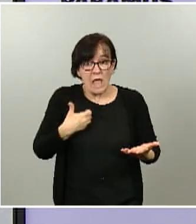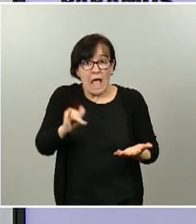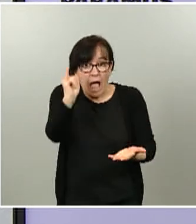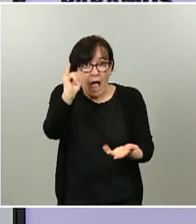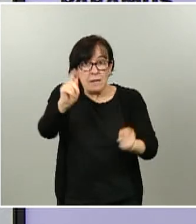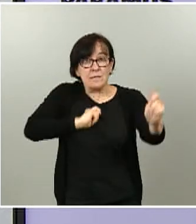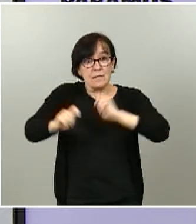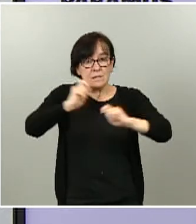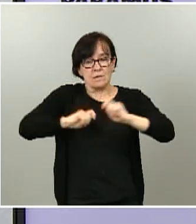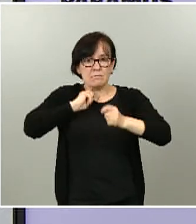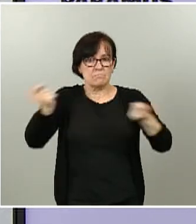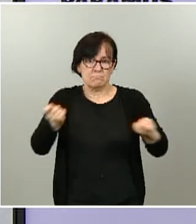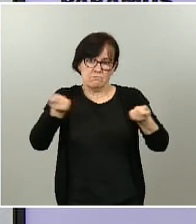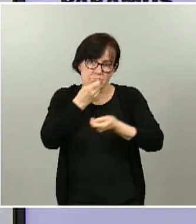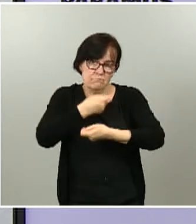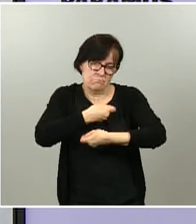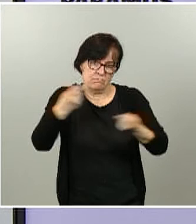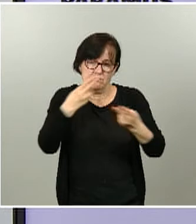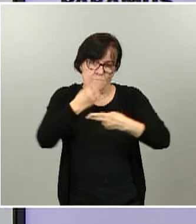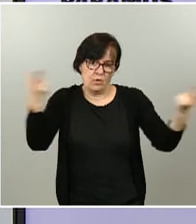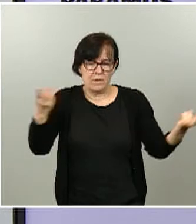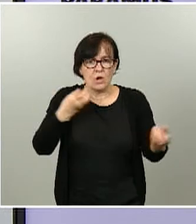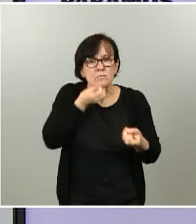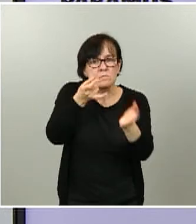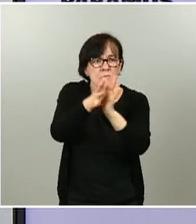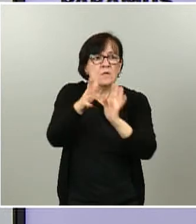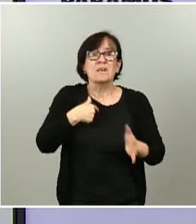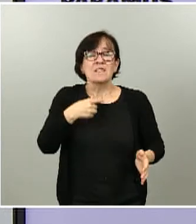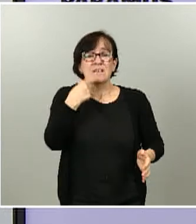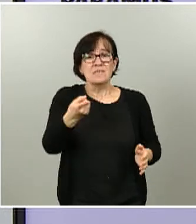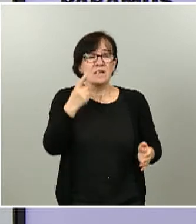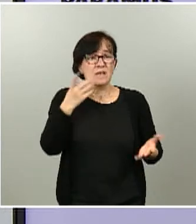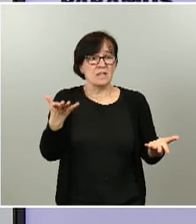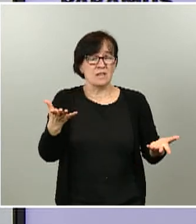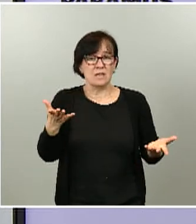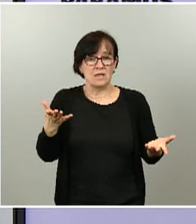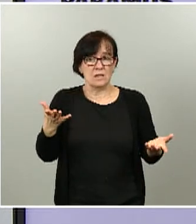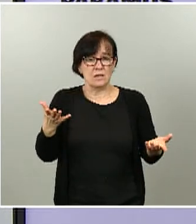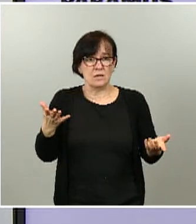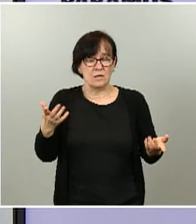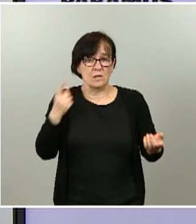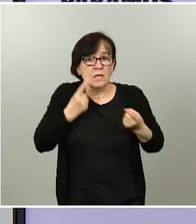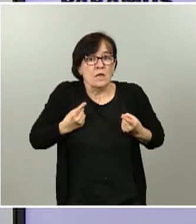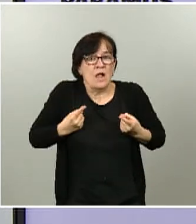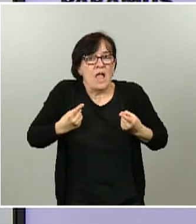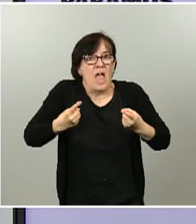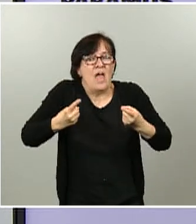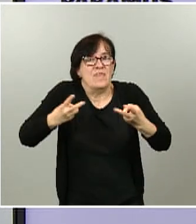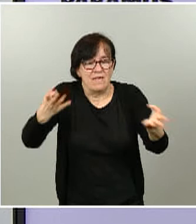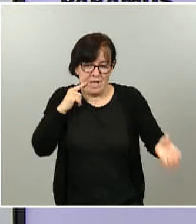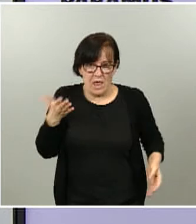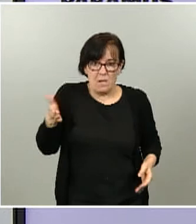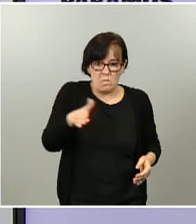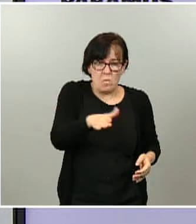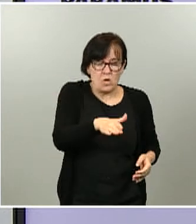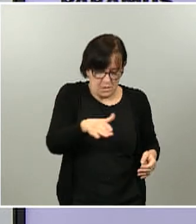haremos pública y la daremos a conocer. Como usted dice, el MOMO, la Las cifras de mortalidad